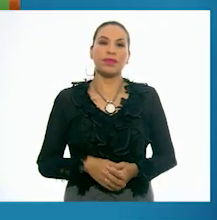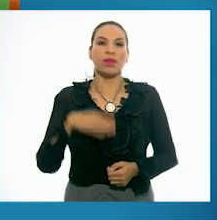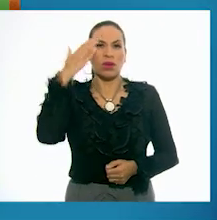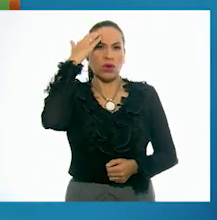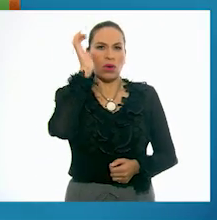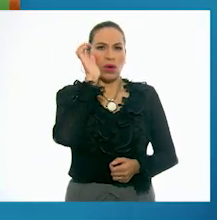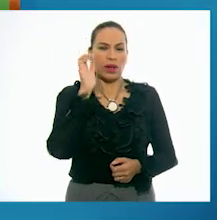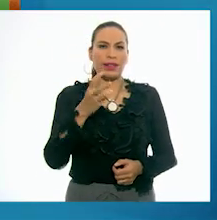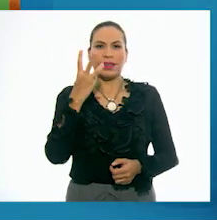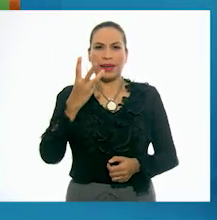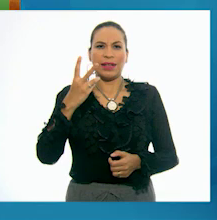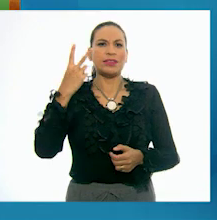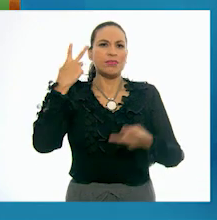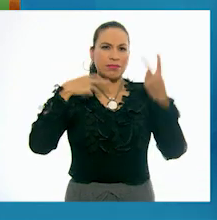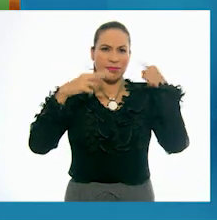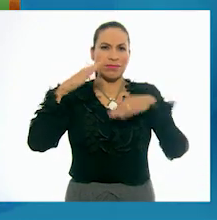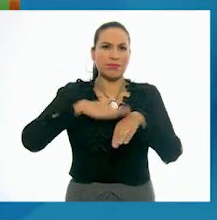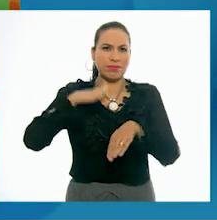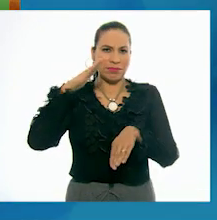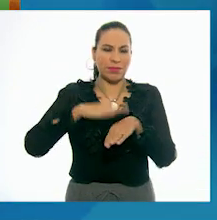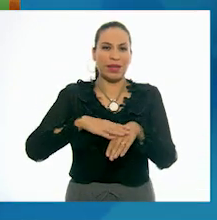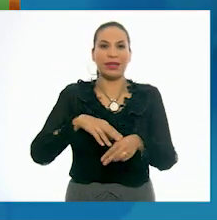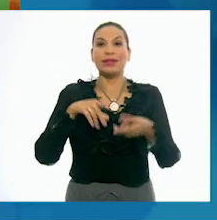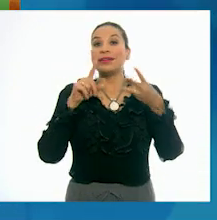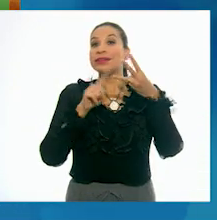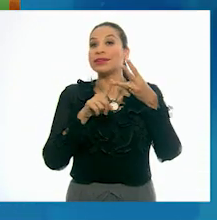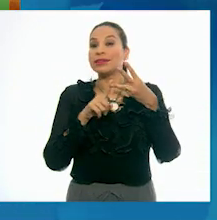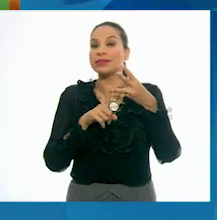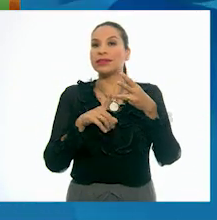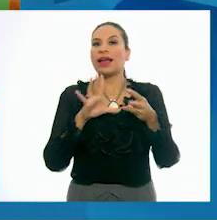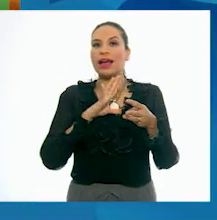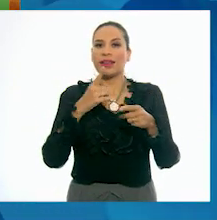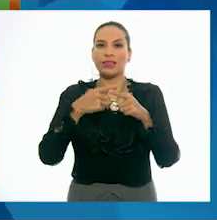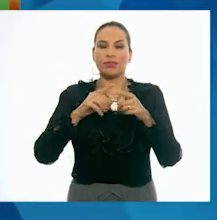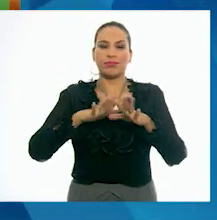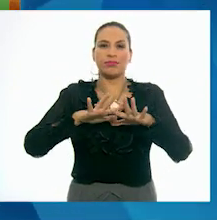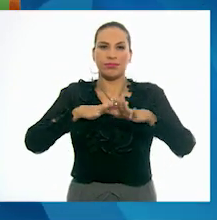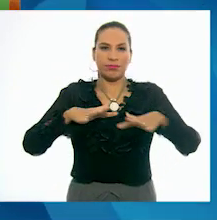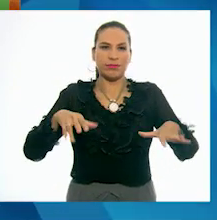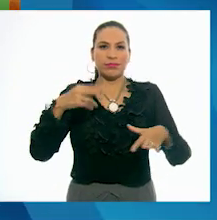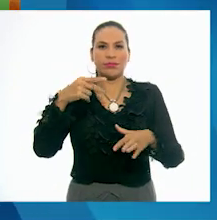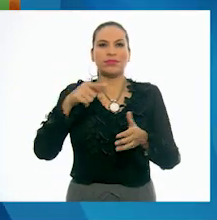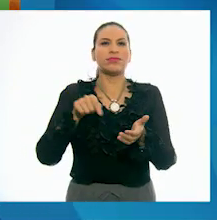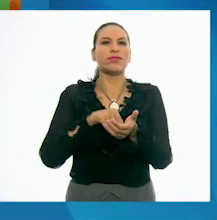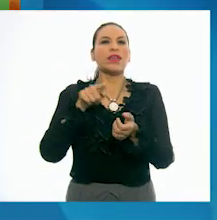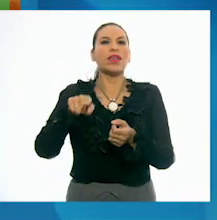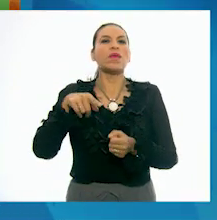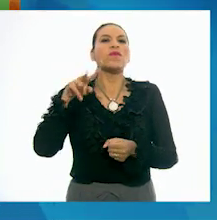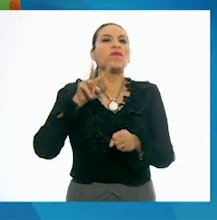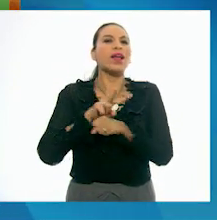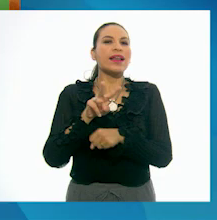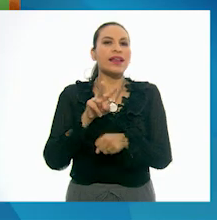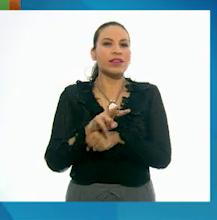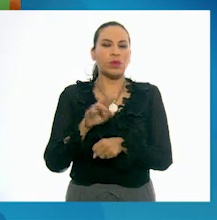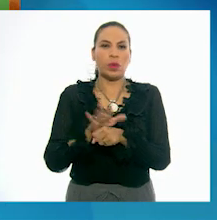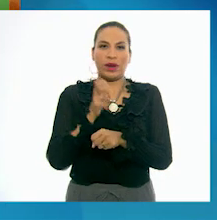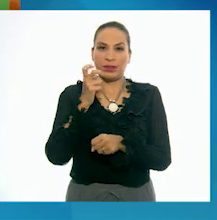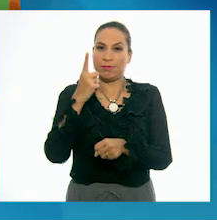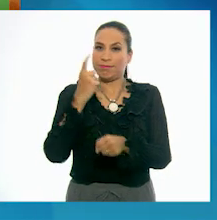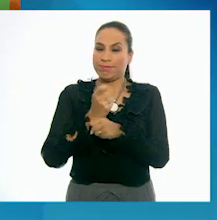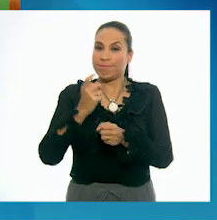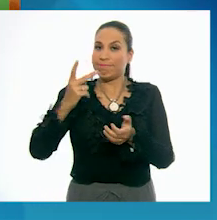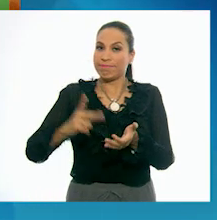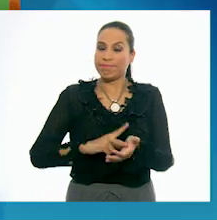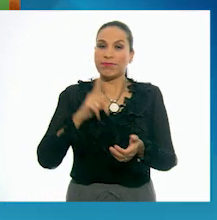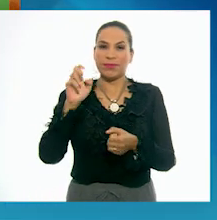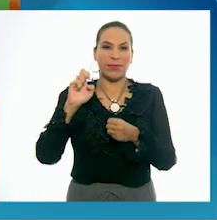Colón hizo 3 viajes más. En el tercero de ellos alcanzó las costas de lo que hoy es Venezuela, de modo que esa fue la primera